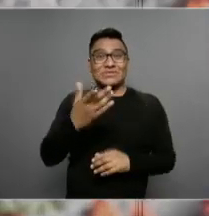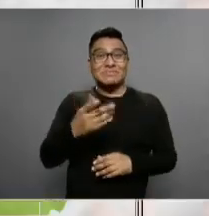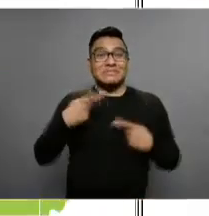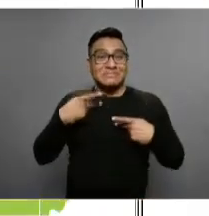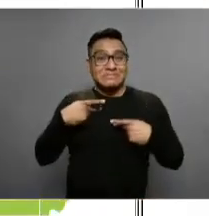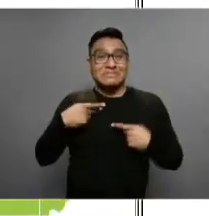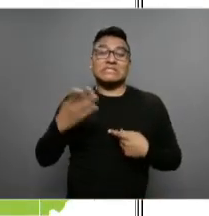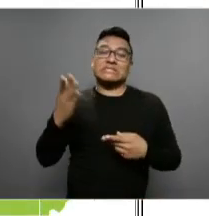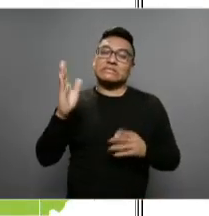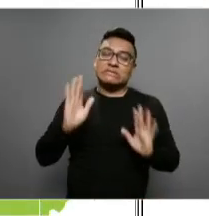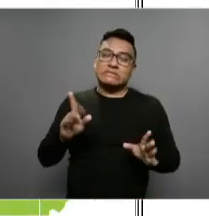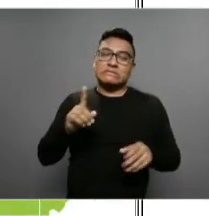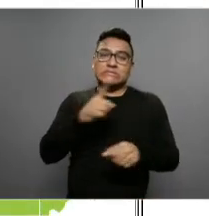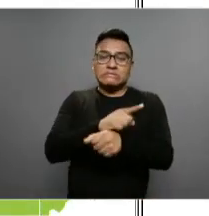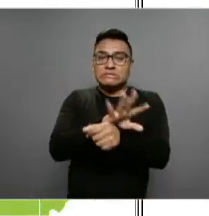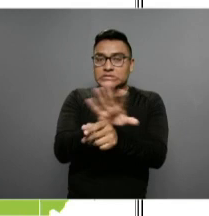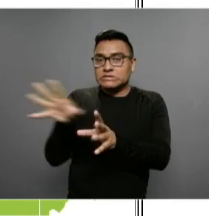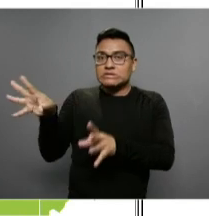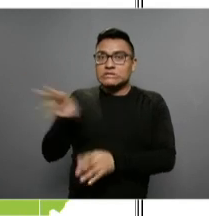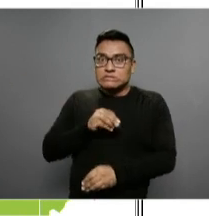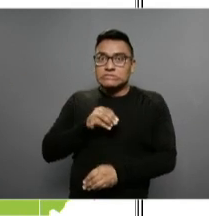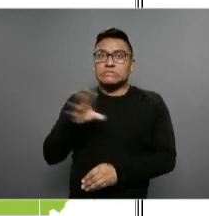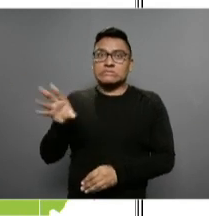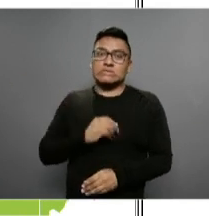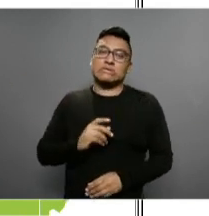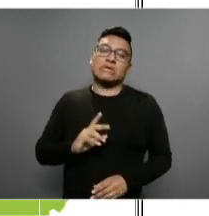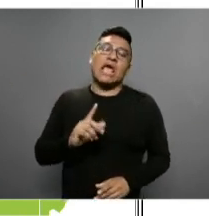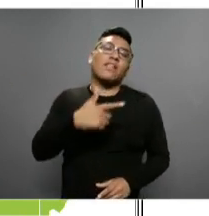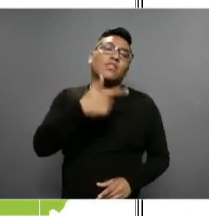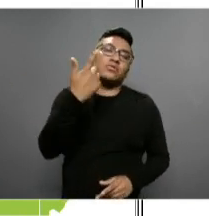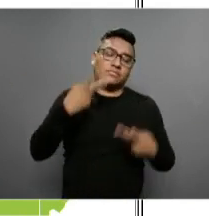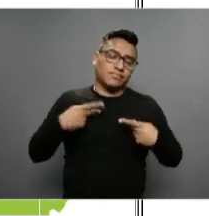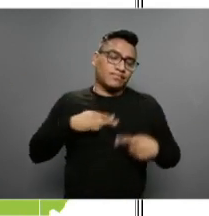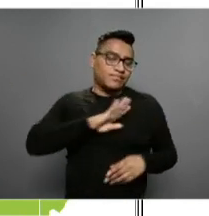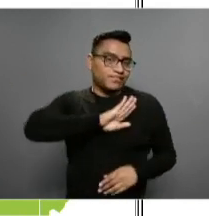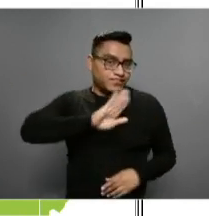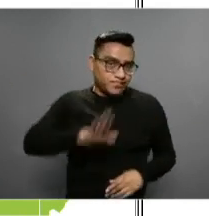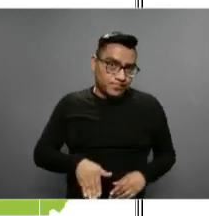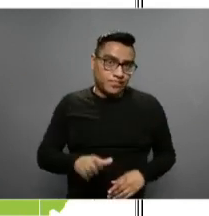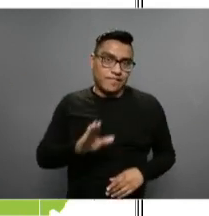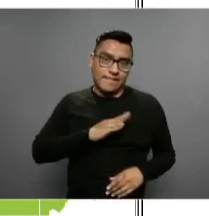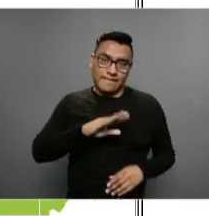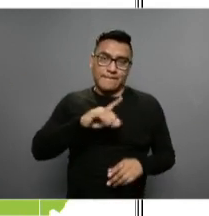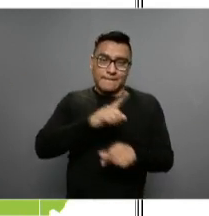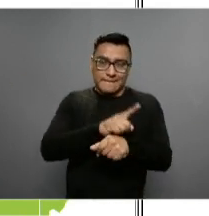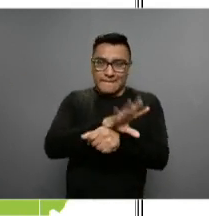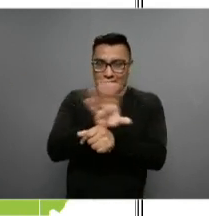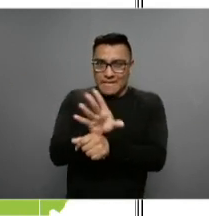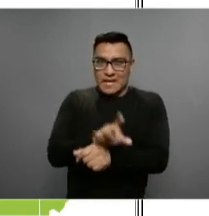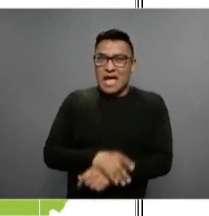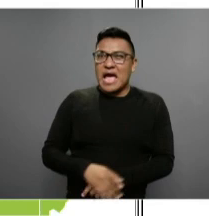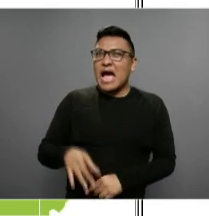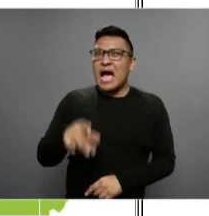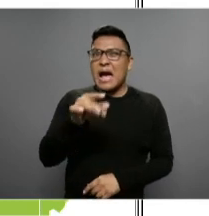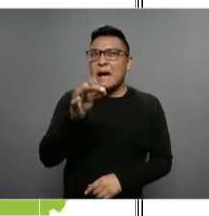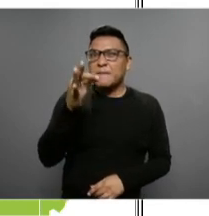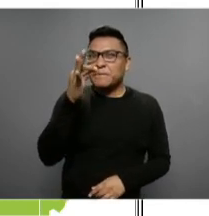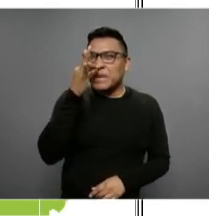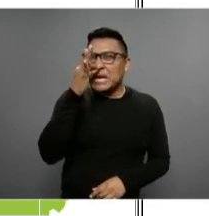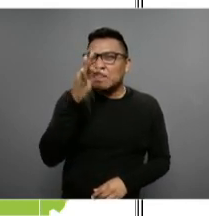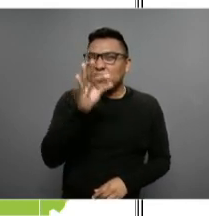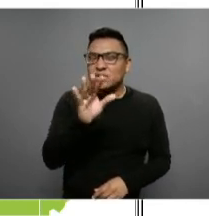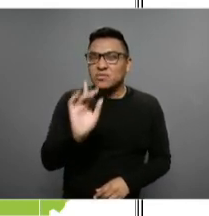confirmados en México hasta el momento. Hay 12 defunciones. Y 12 defunciones. Hay un piquito, ¿verdad? Hay Sí. un piquito ahora. Es la